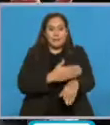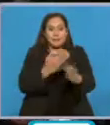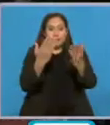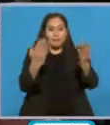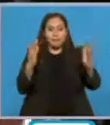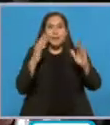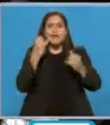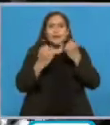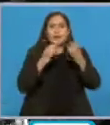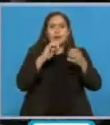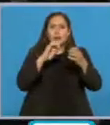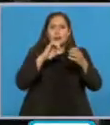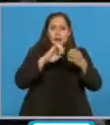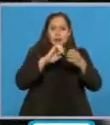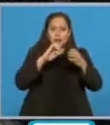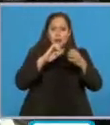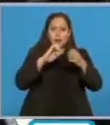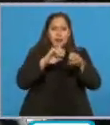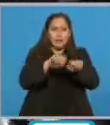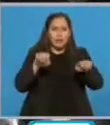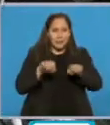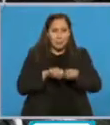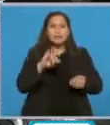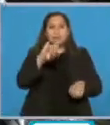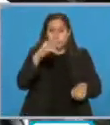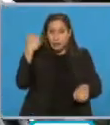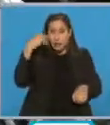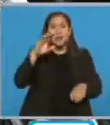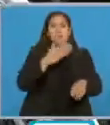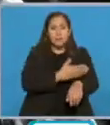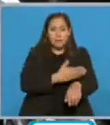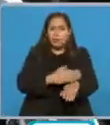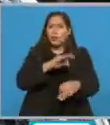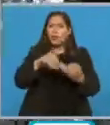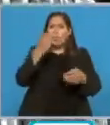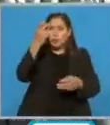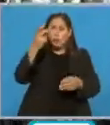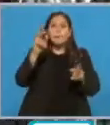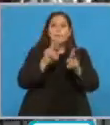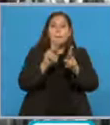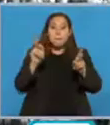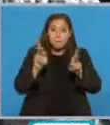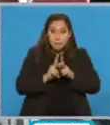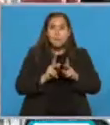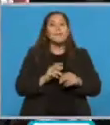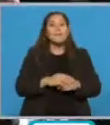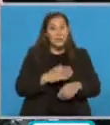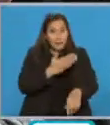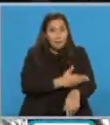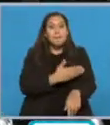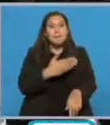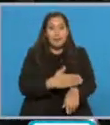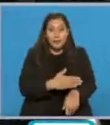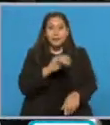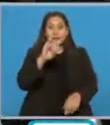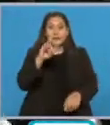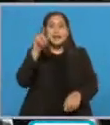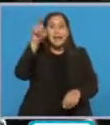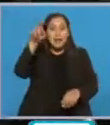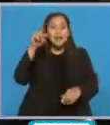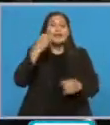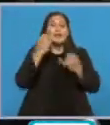equipo del... Era de madera, todo eso era el parque. De madera, y allí